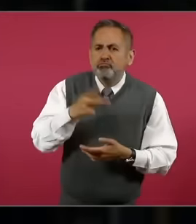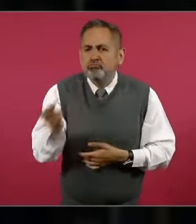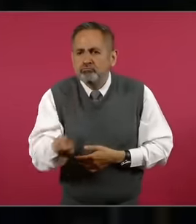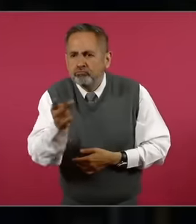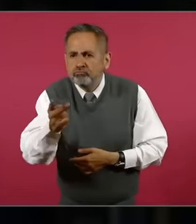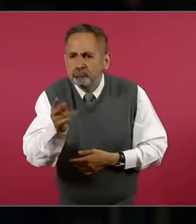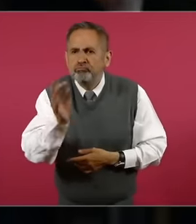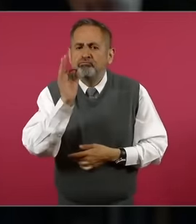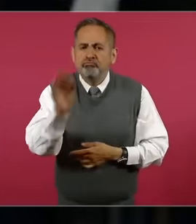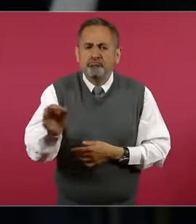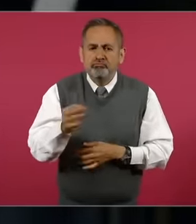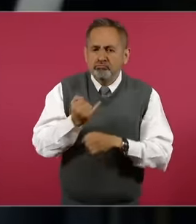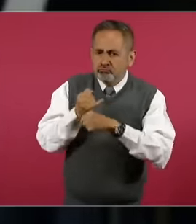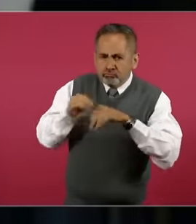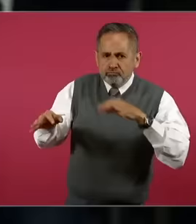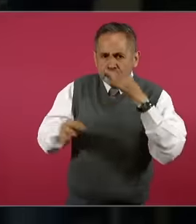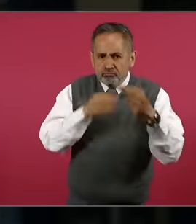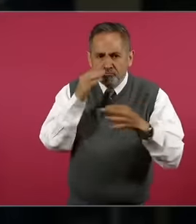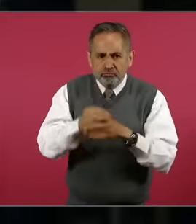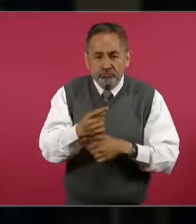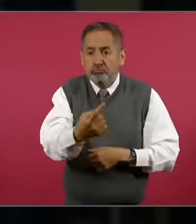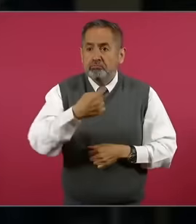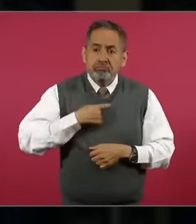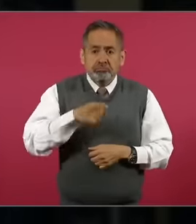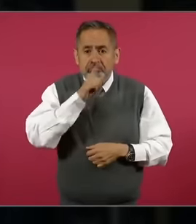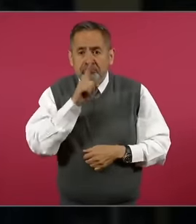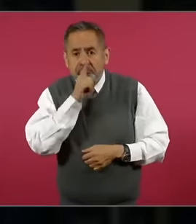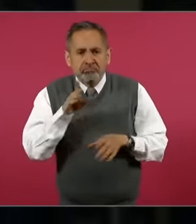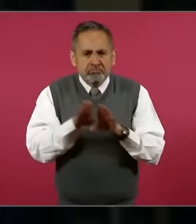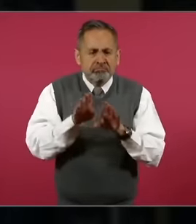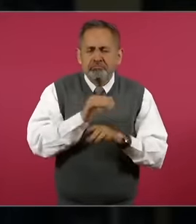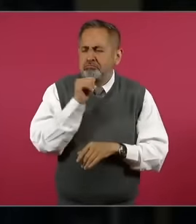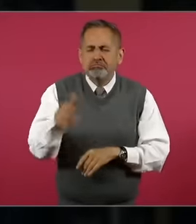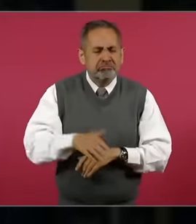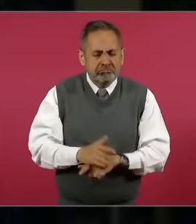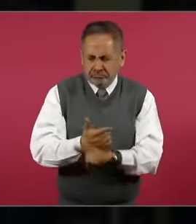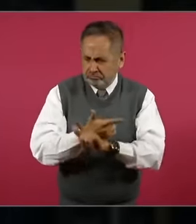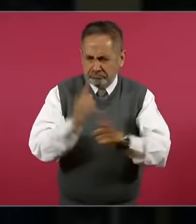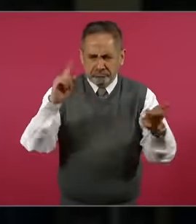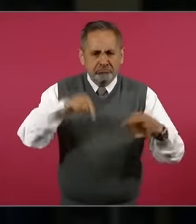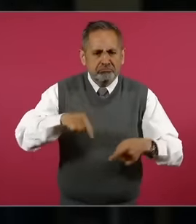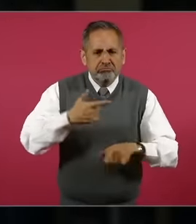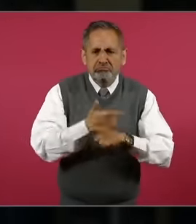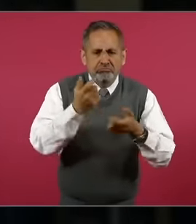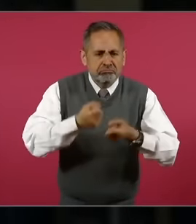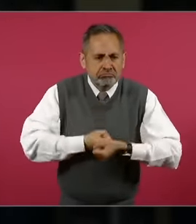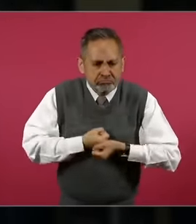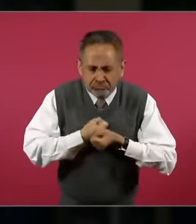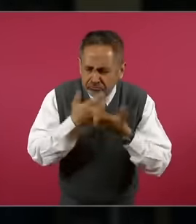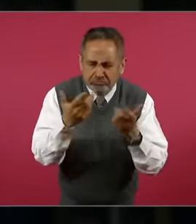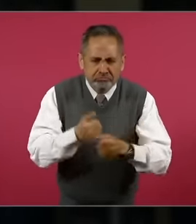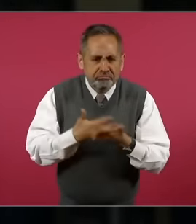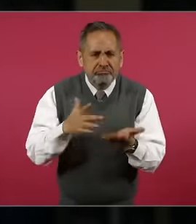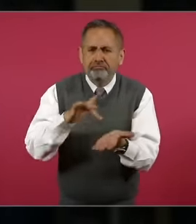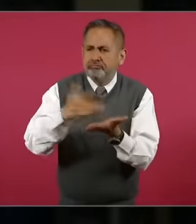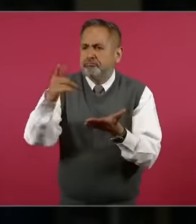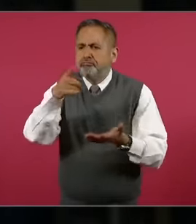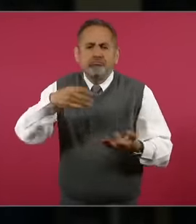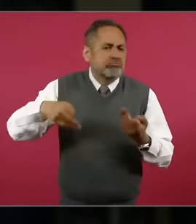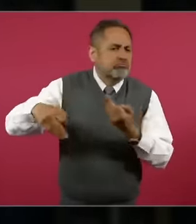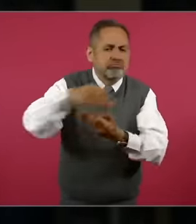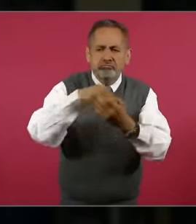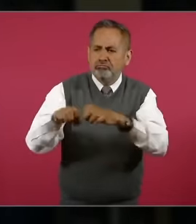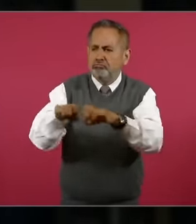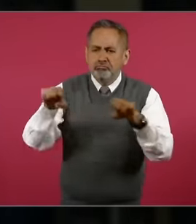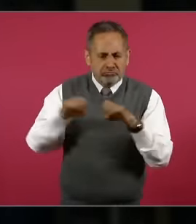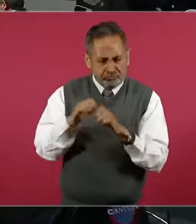de sus proyectos sin censura alguna, con la libertad como nunca se había visto en México. Agradezco a todo su equipo, señor